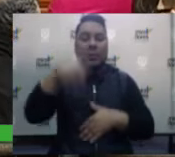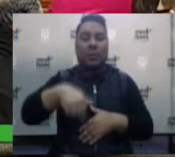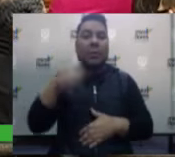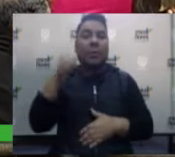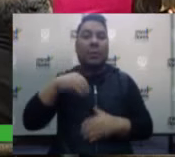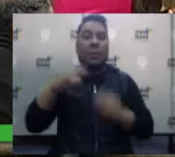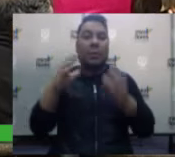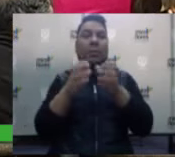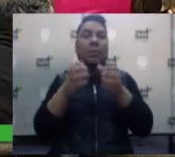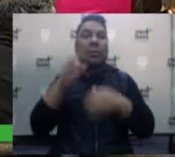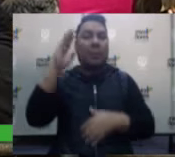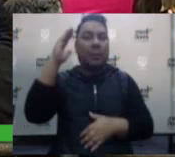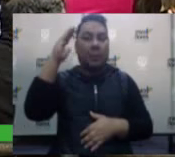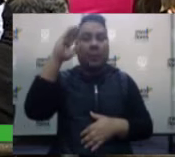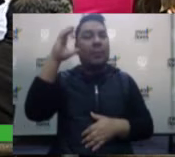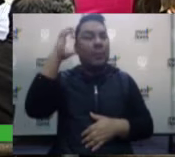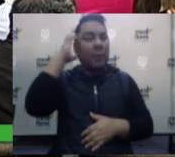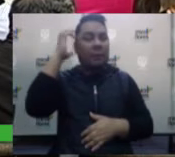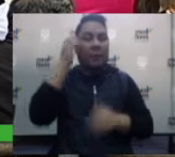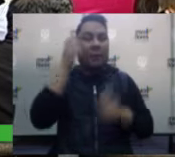Miraflores, se determinó